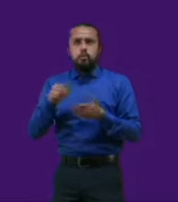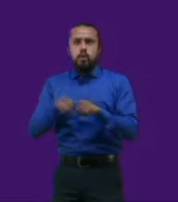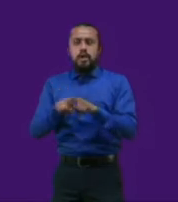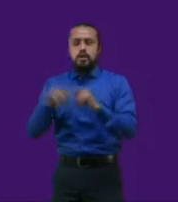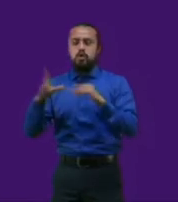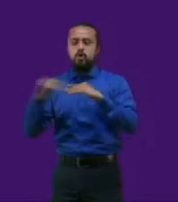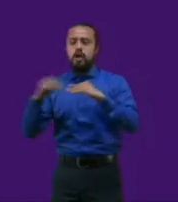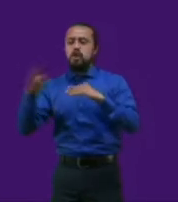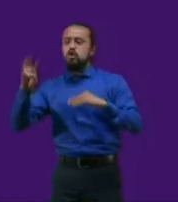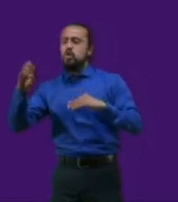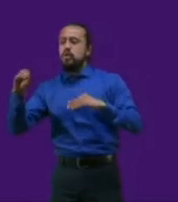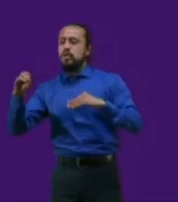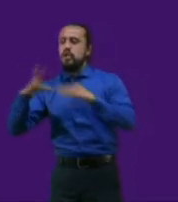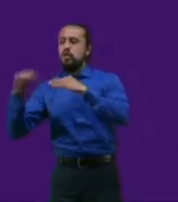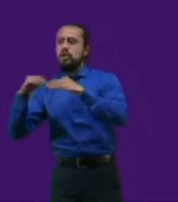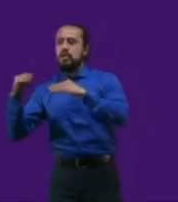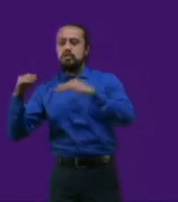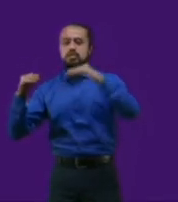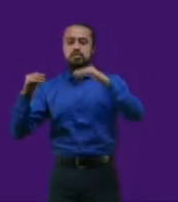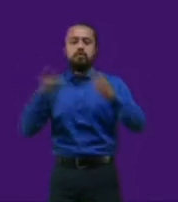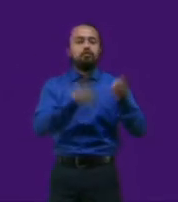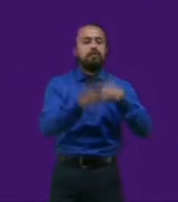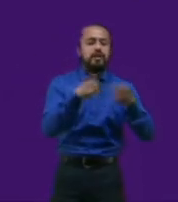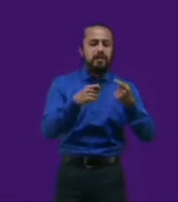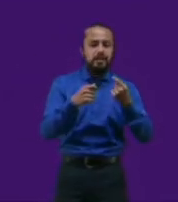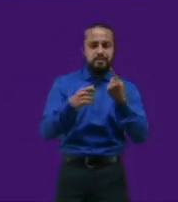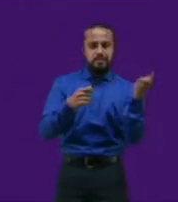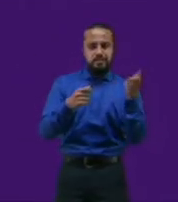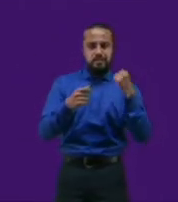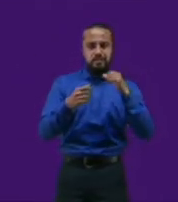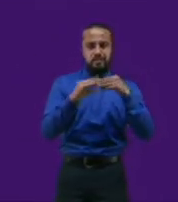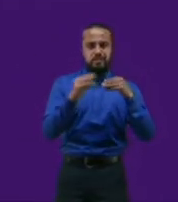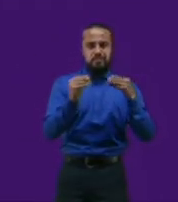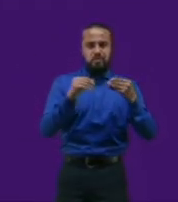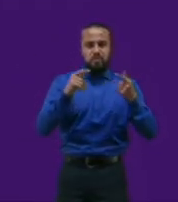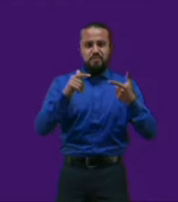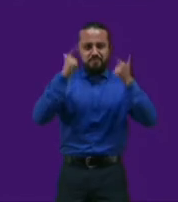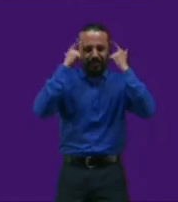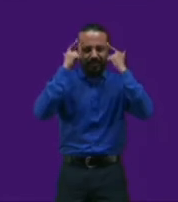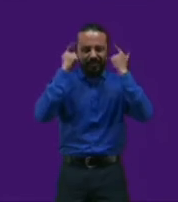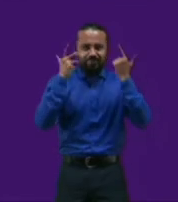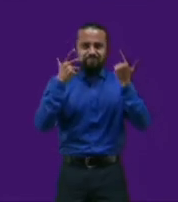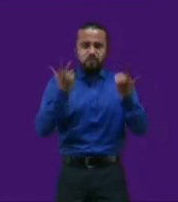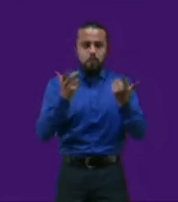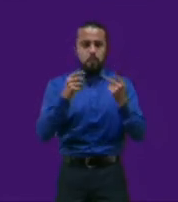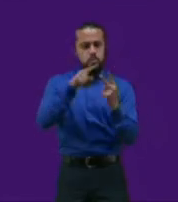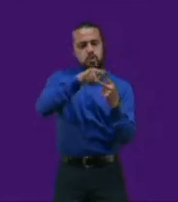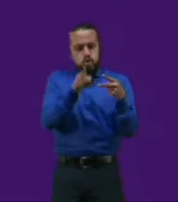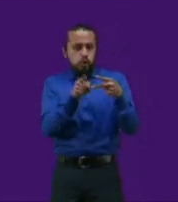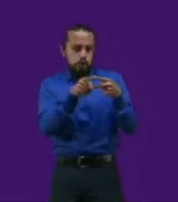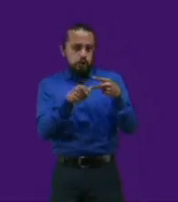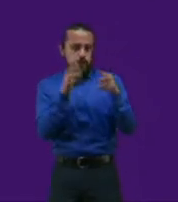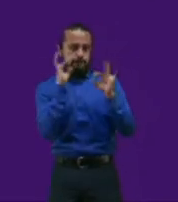crecer negocio. Entonces, te voy a hablar un poquito de esos dos lados. Entonces,